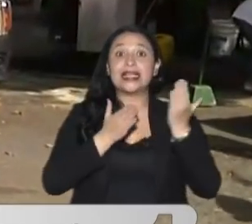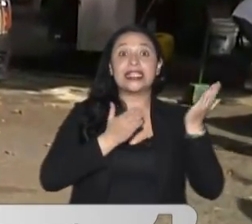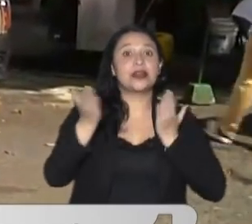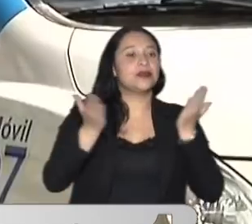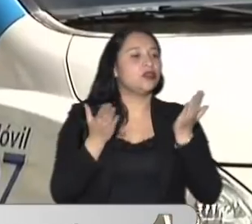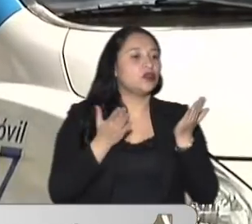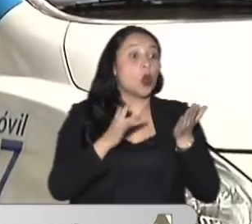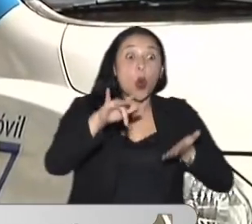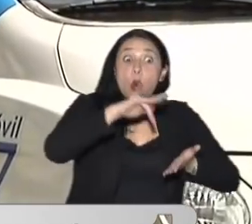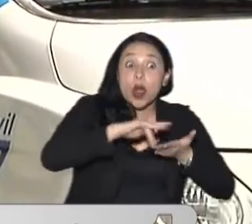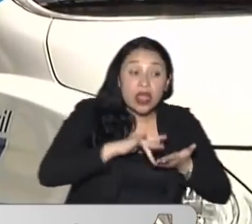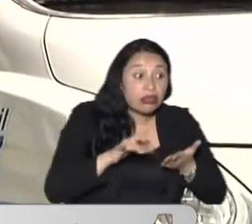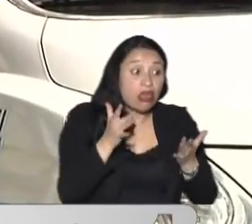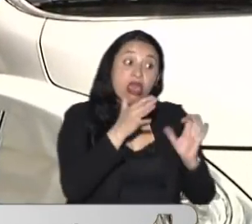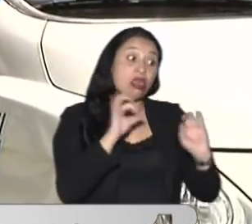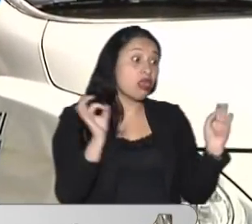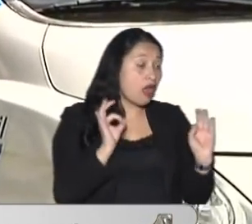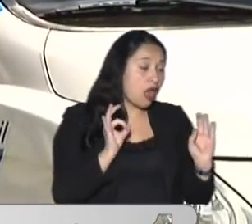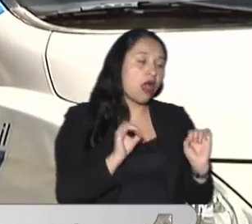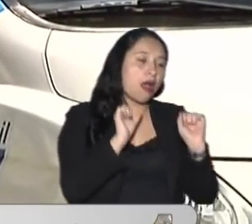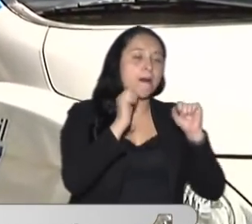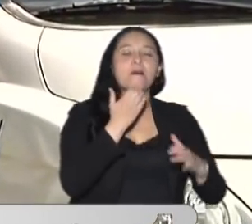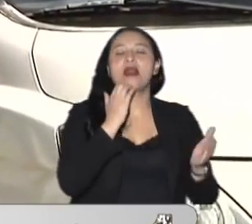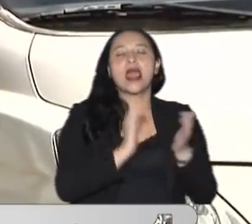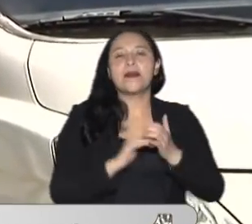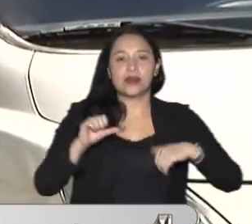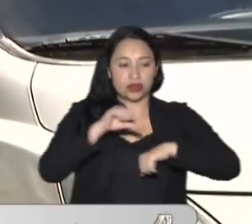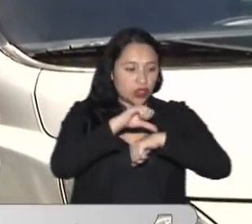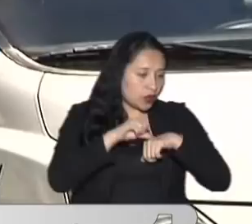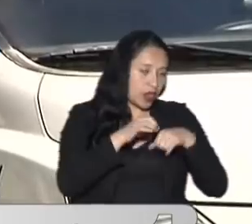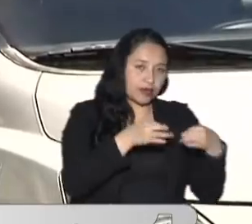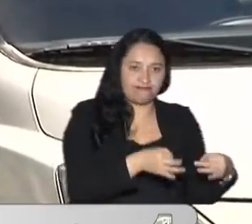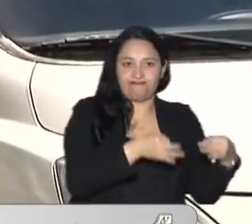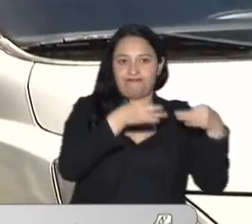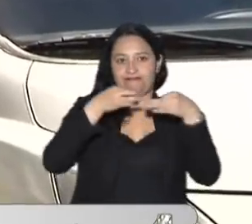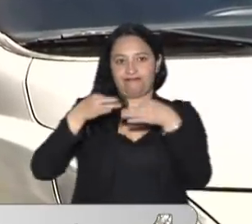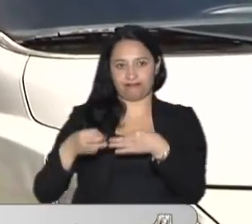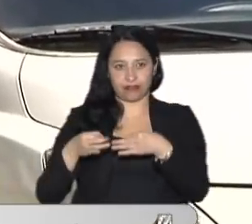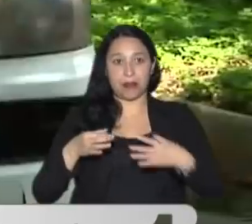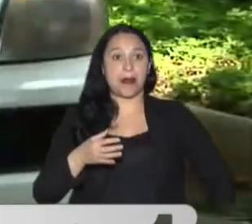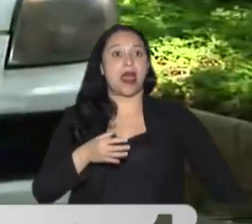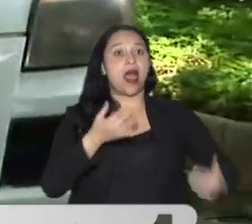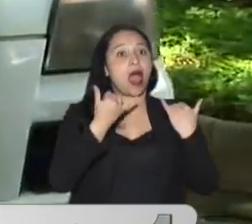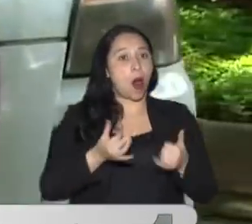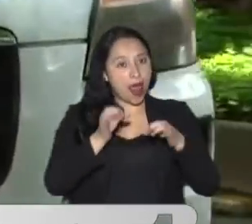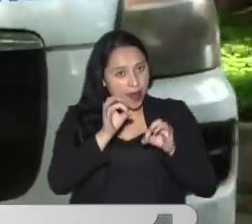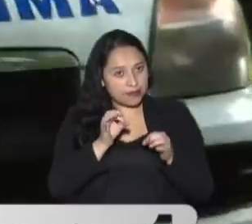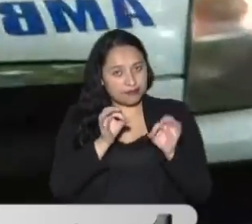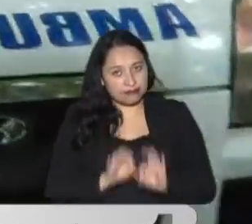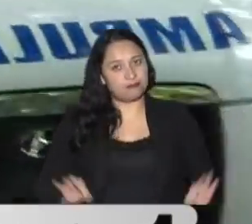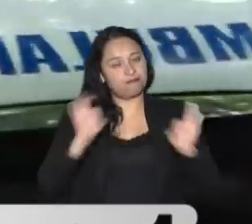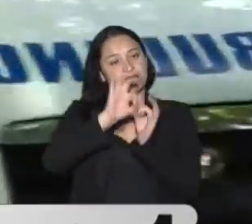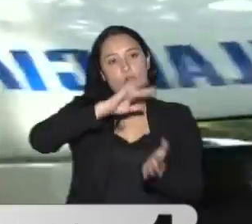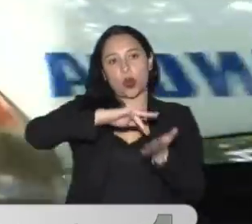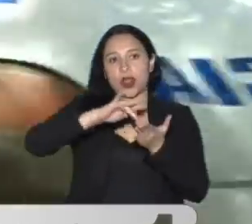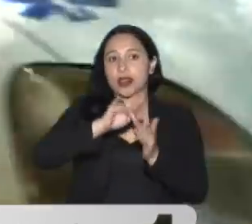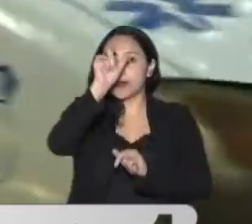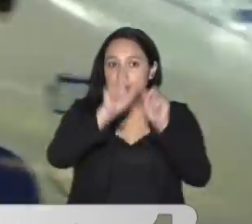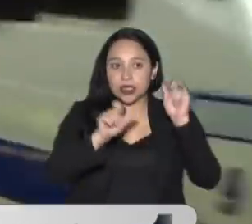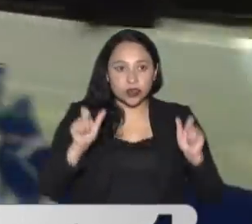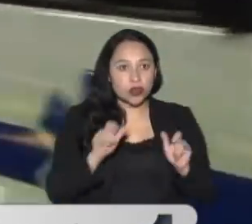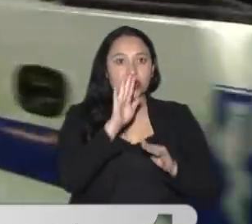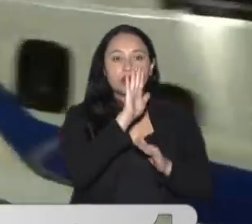urgentes, operaciones que pueden postergarse y que solamente se daría prioridad entonces a las urgencias y a las personas que lleguen a estos